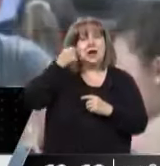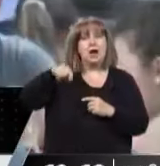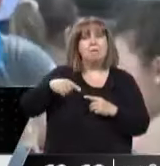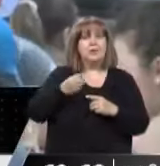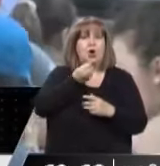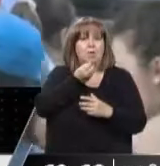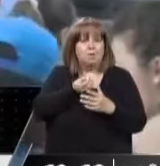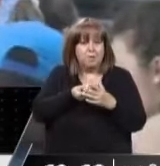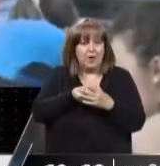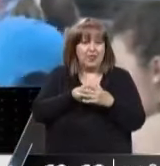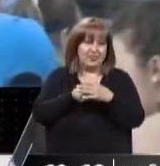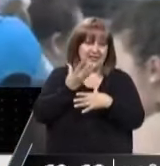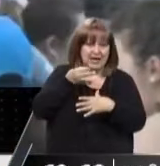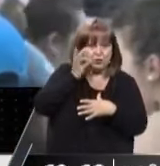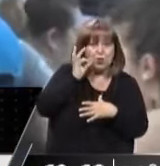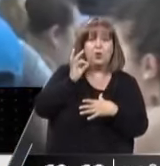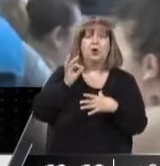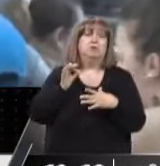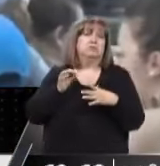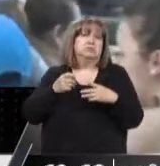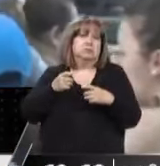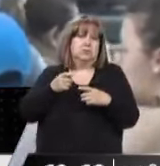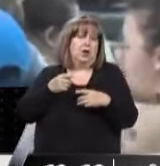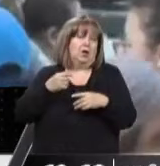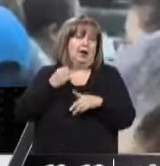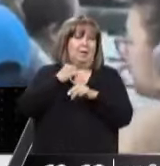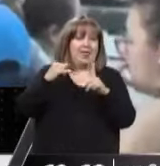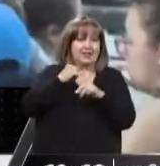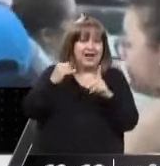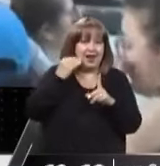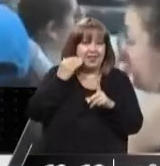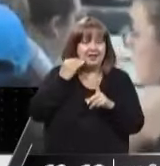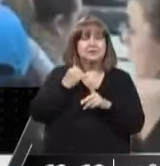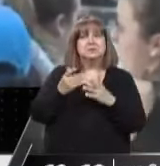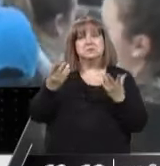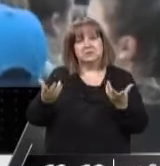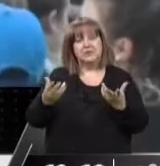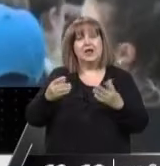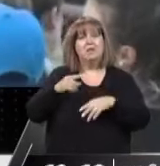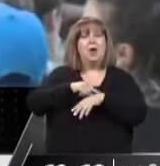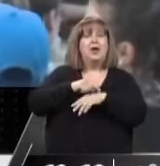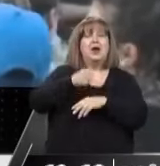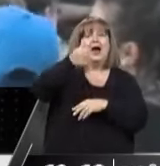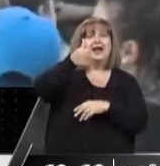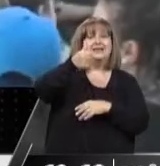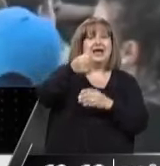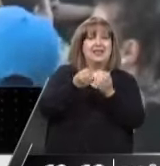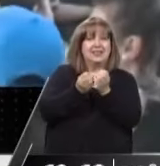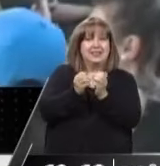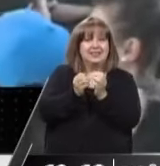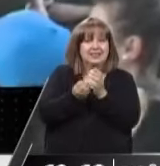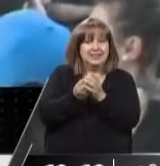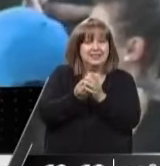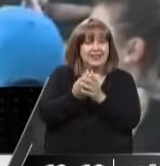desayunos, sí, los lugares donde se puede ir a tomar un café o una media tarde, van a abrir antes, la mayoría de ellos a las 6 de la mañana para estar